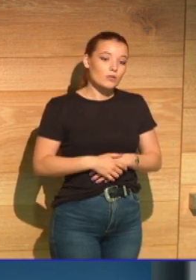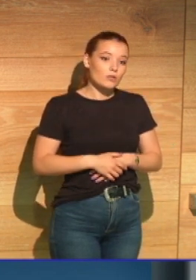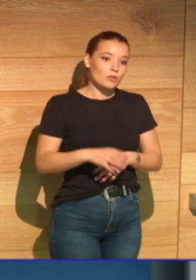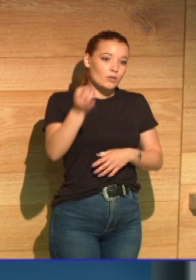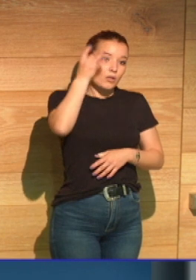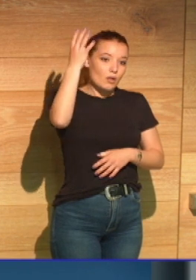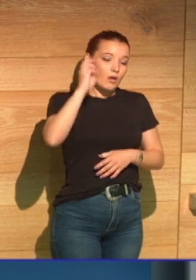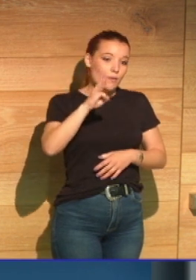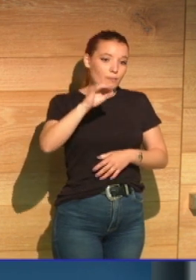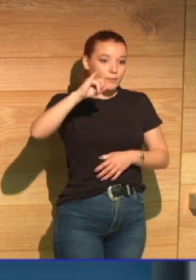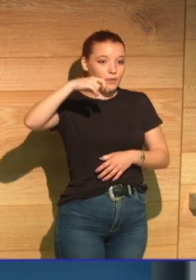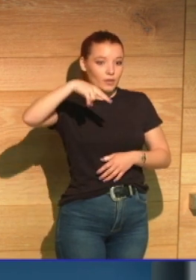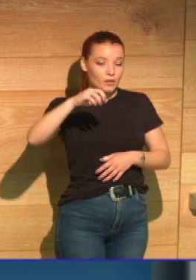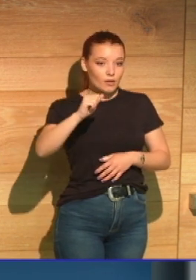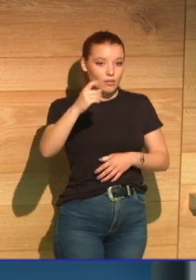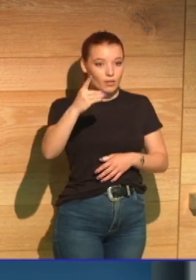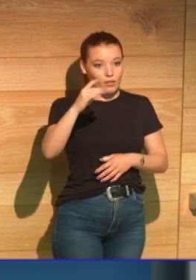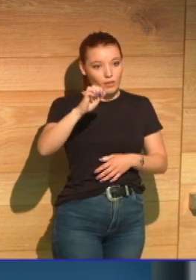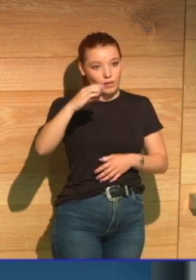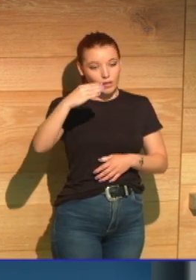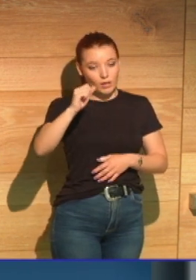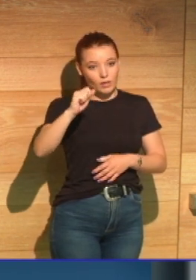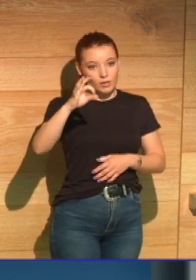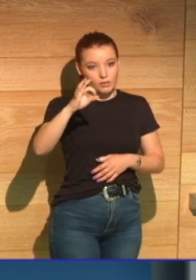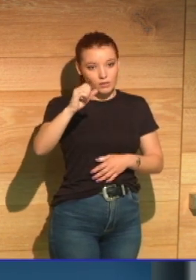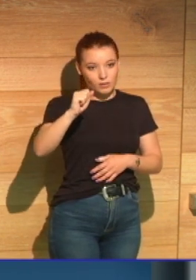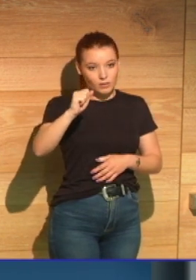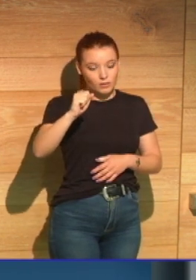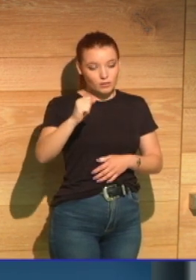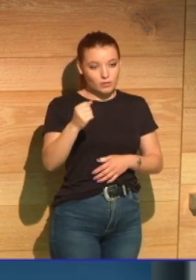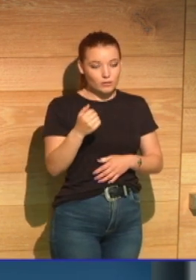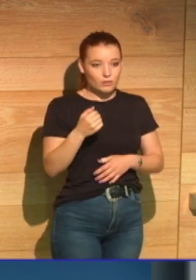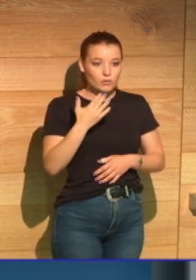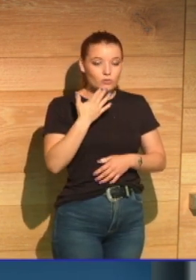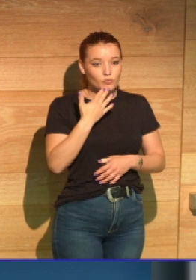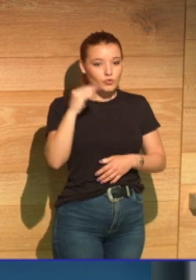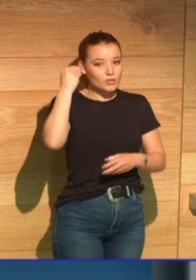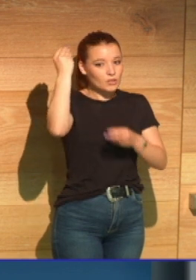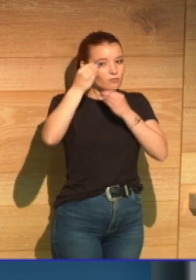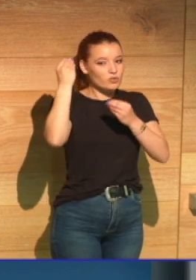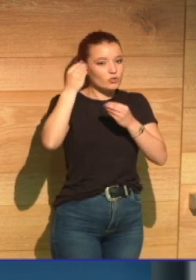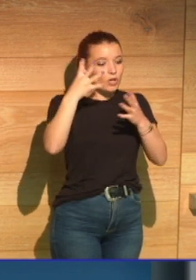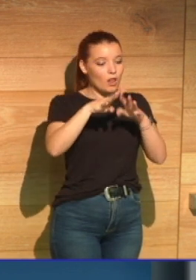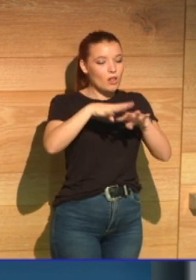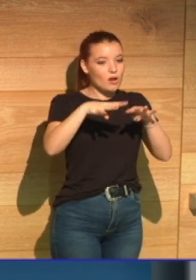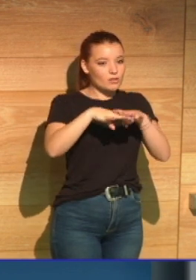ahí el ejercicio de Pina, son estos de pronto como cápsulas y reflexiones que hacen en las redes sobre las colecciones que tiene la